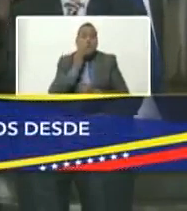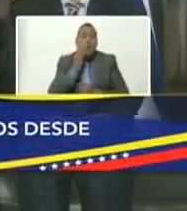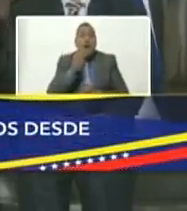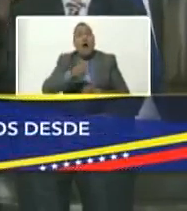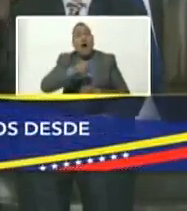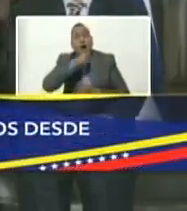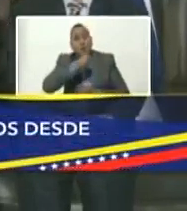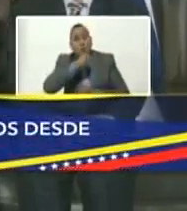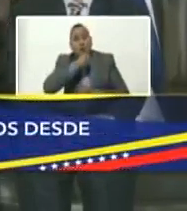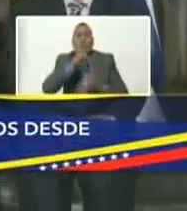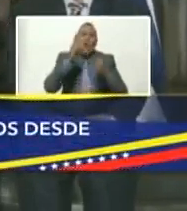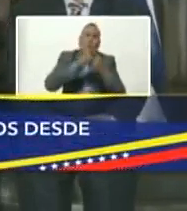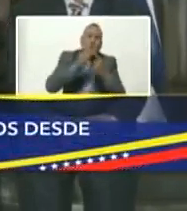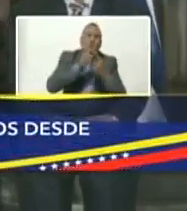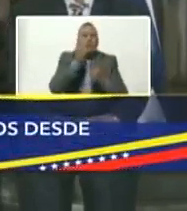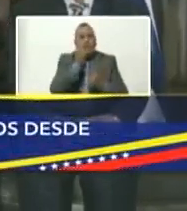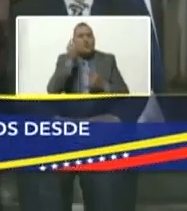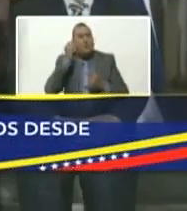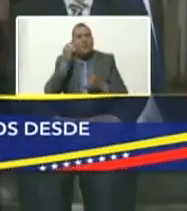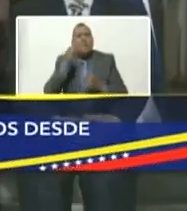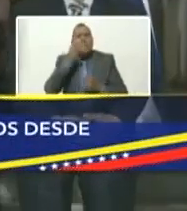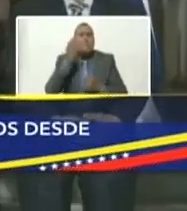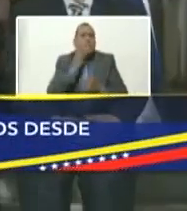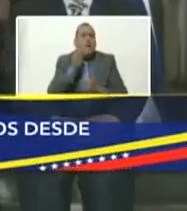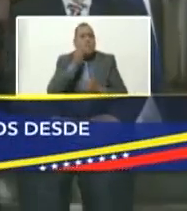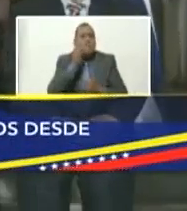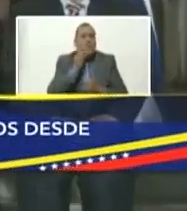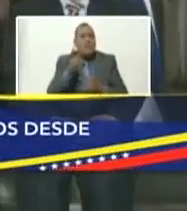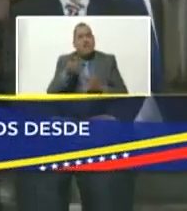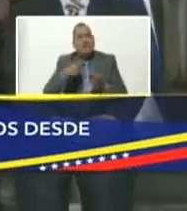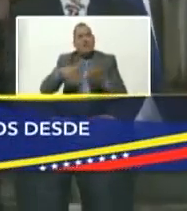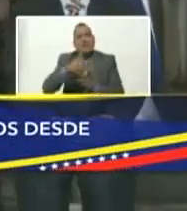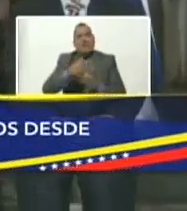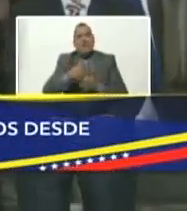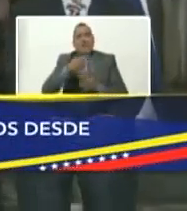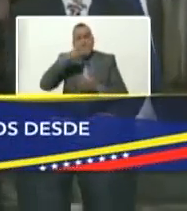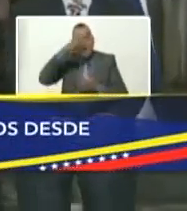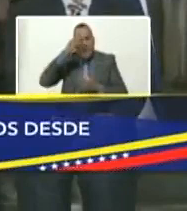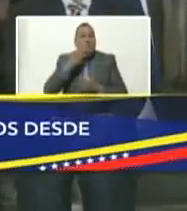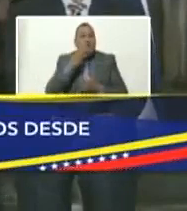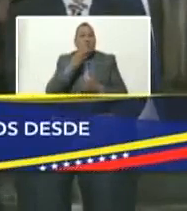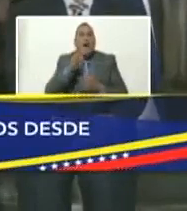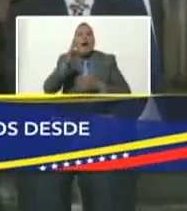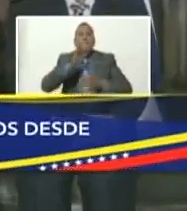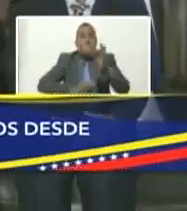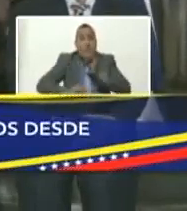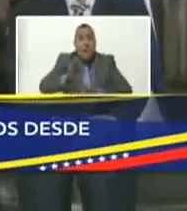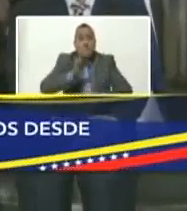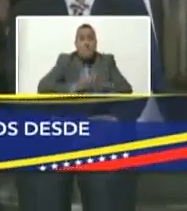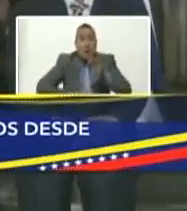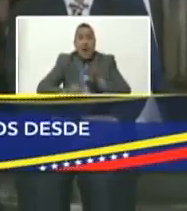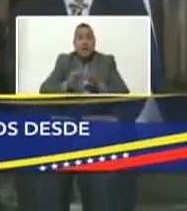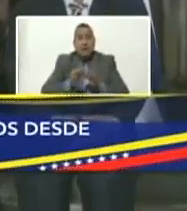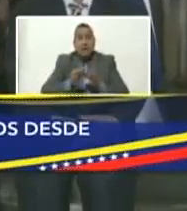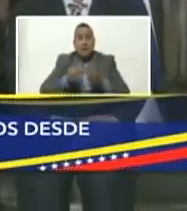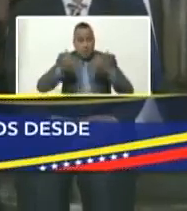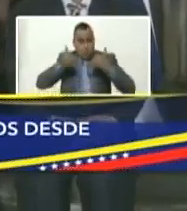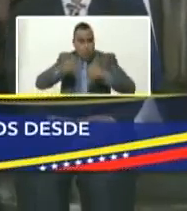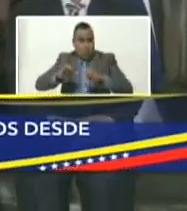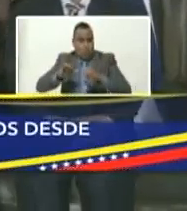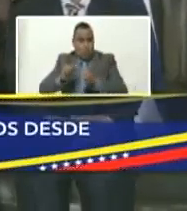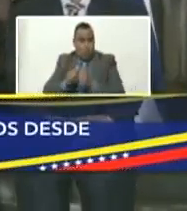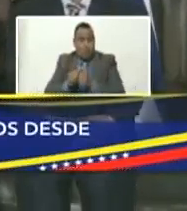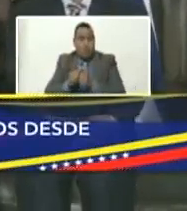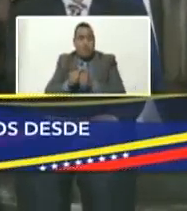abuelos, abuelas, tías, tíos, padrinos, madrinas, representantes a prepararse con sus muchachos para